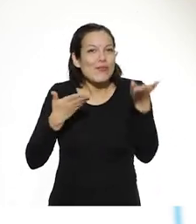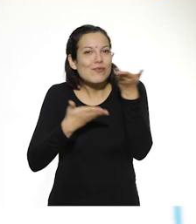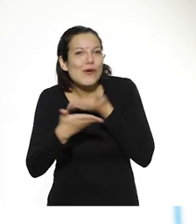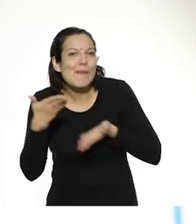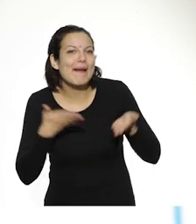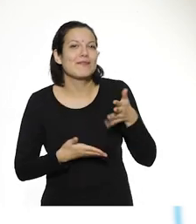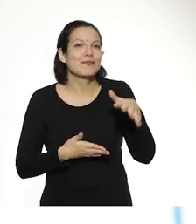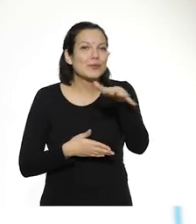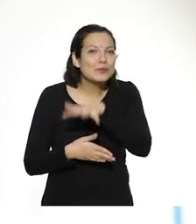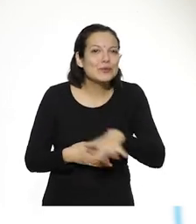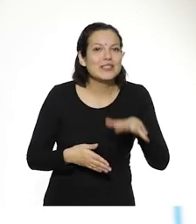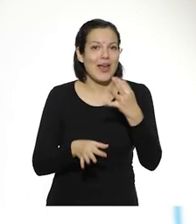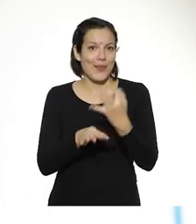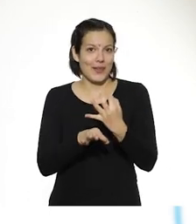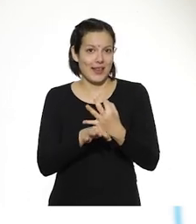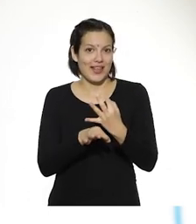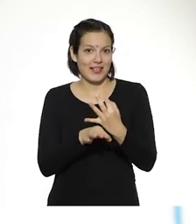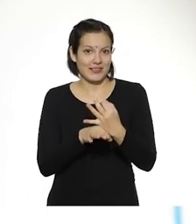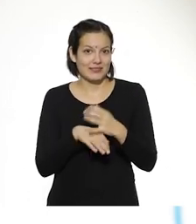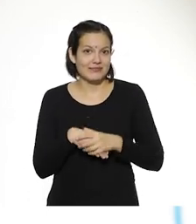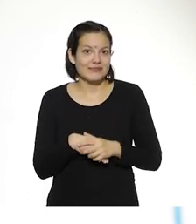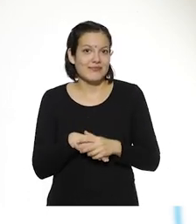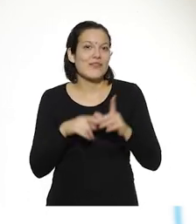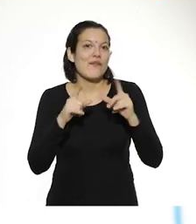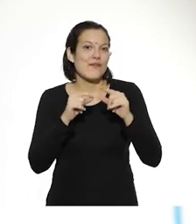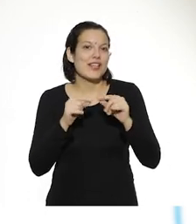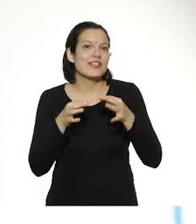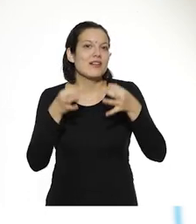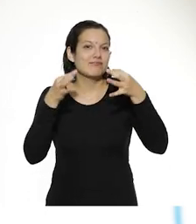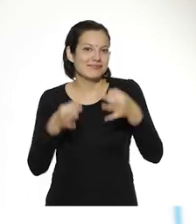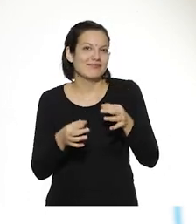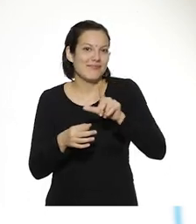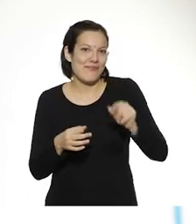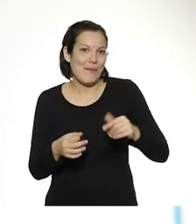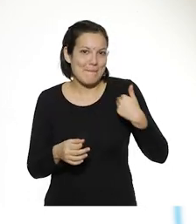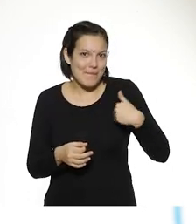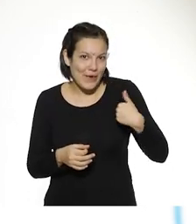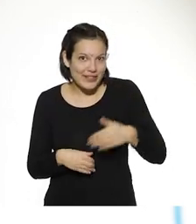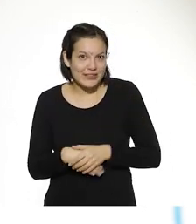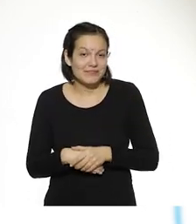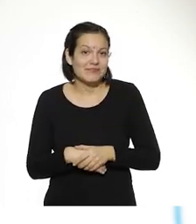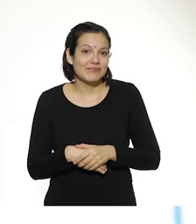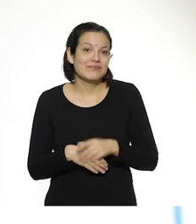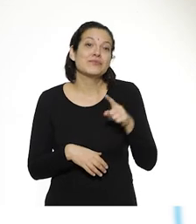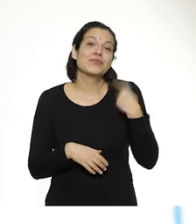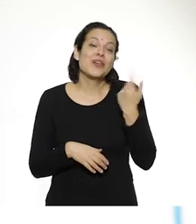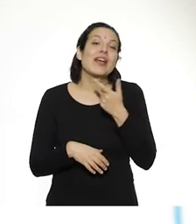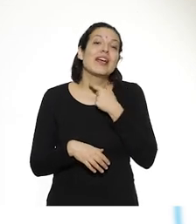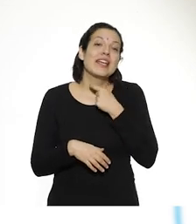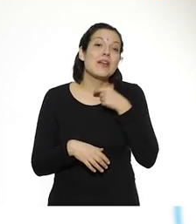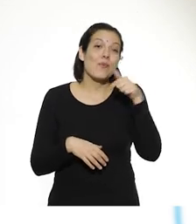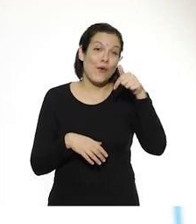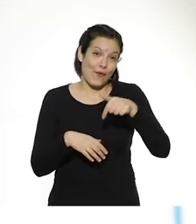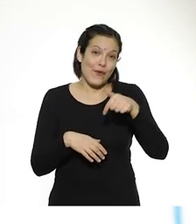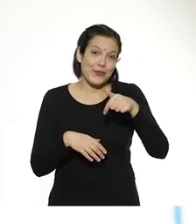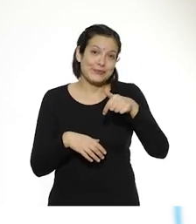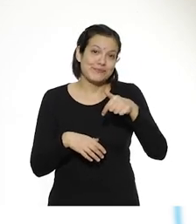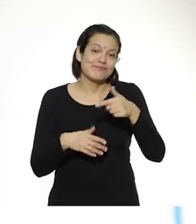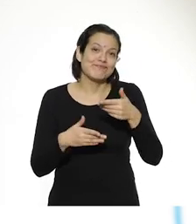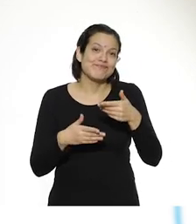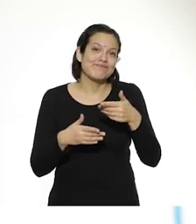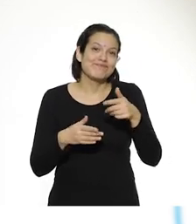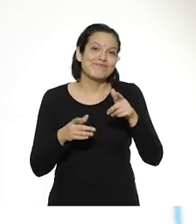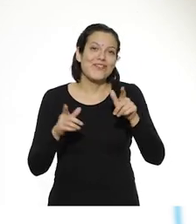en comunidad educativa las fechas patrias. Nosotros lo queríamos hacer hoy desde acá,